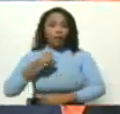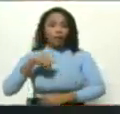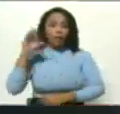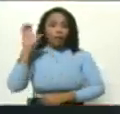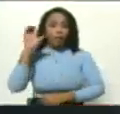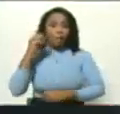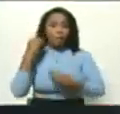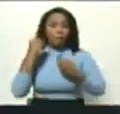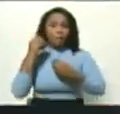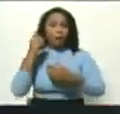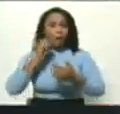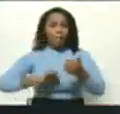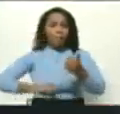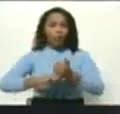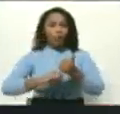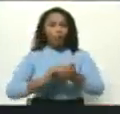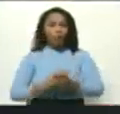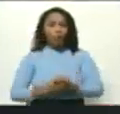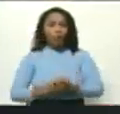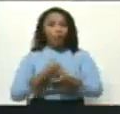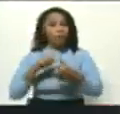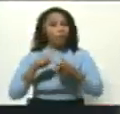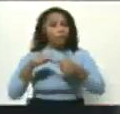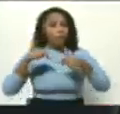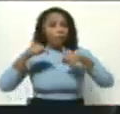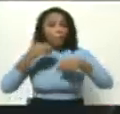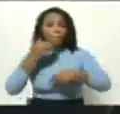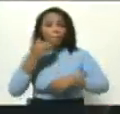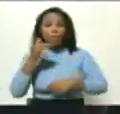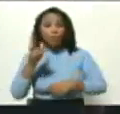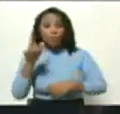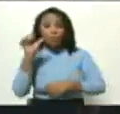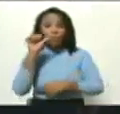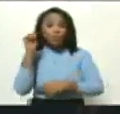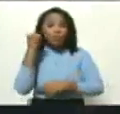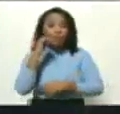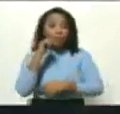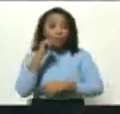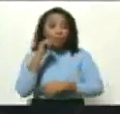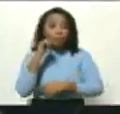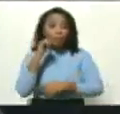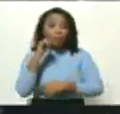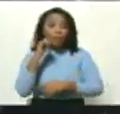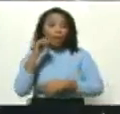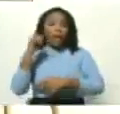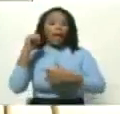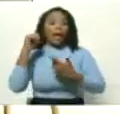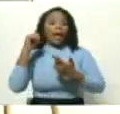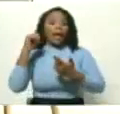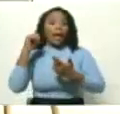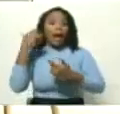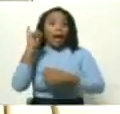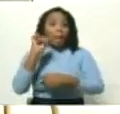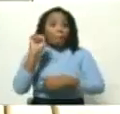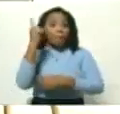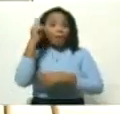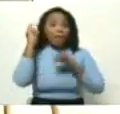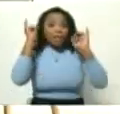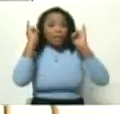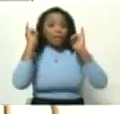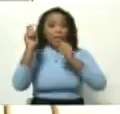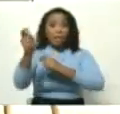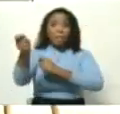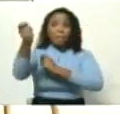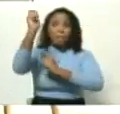para apoyarlo. Entonces este sábado tenemos el primer festival de papagayos. Este festival